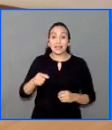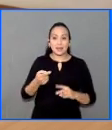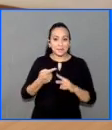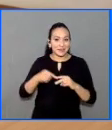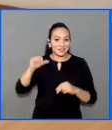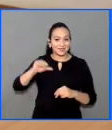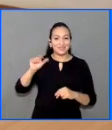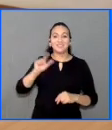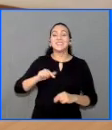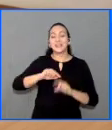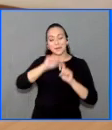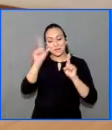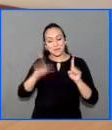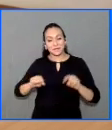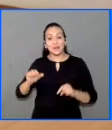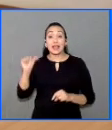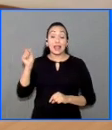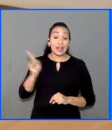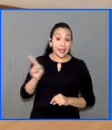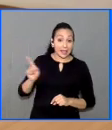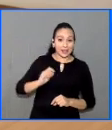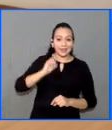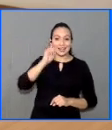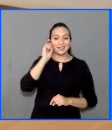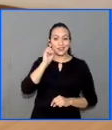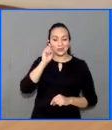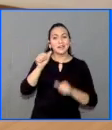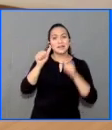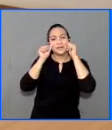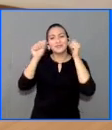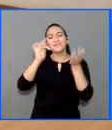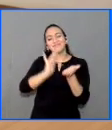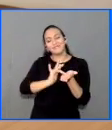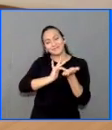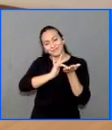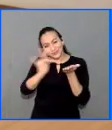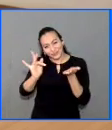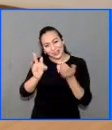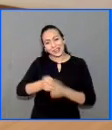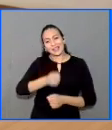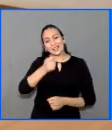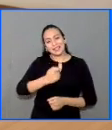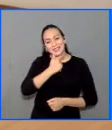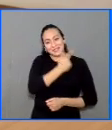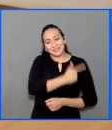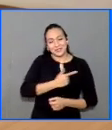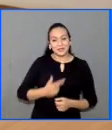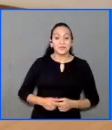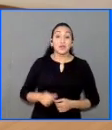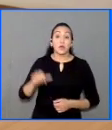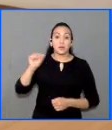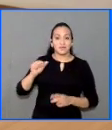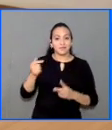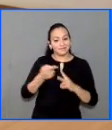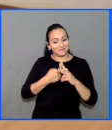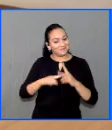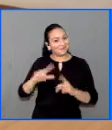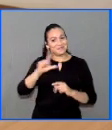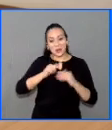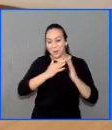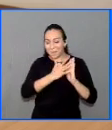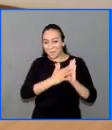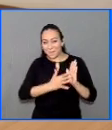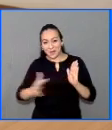Soy Óscar González y a nombre de todo este equipo de trabajo les saludamos con mucho gusto este inicio de semana. Por supuesto, para mucha gente